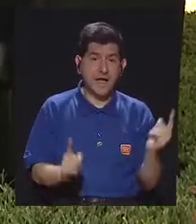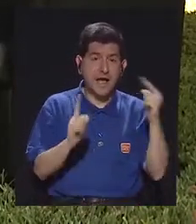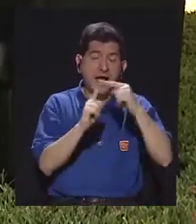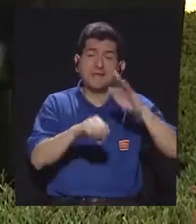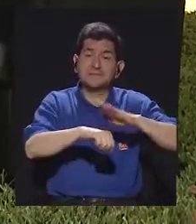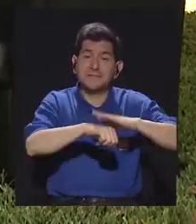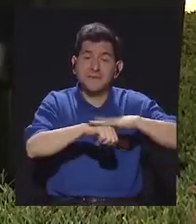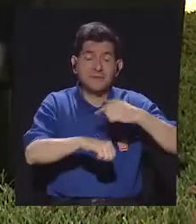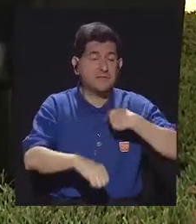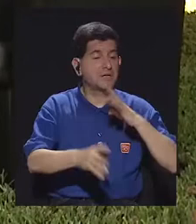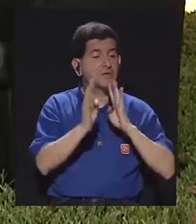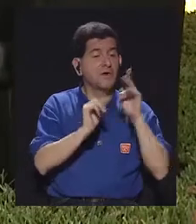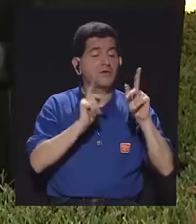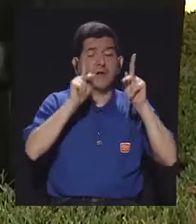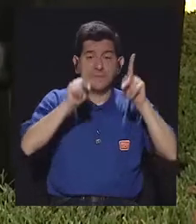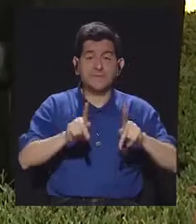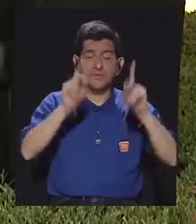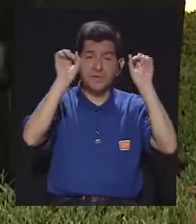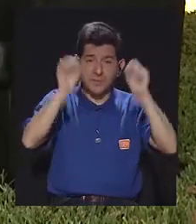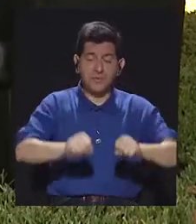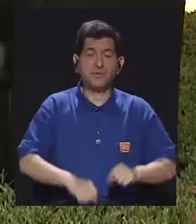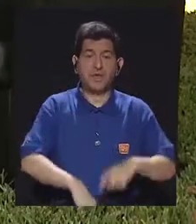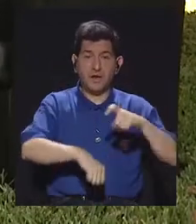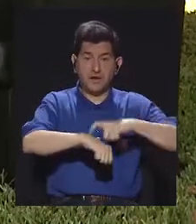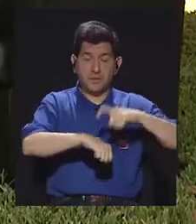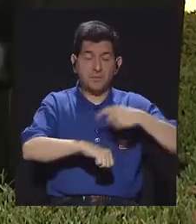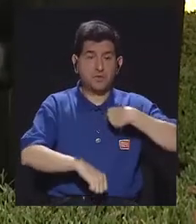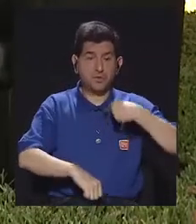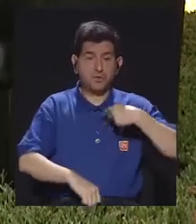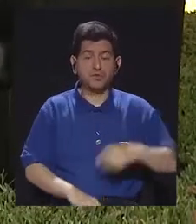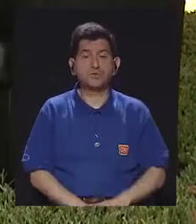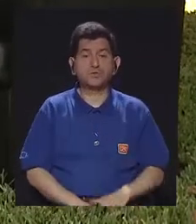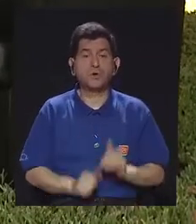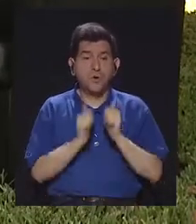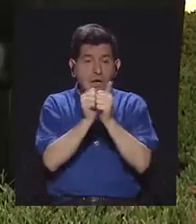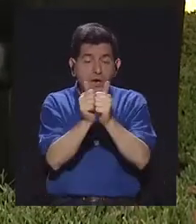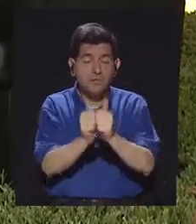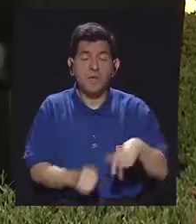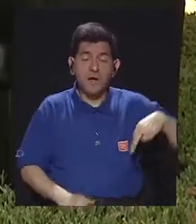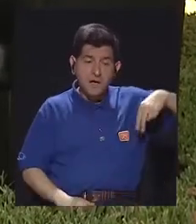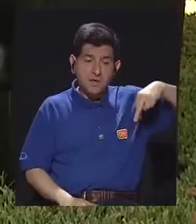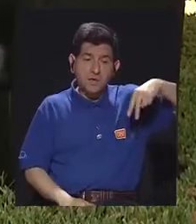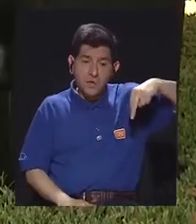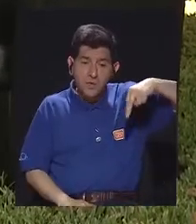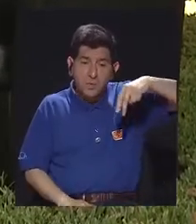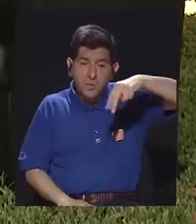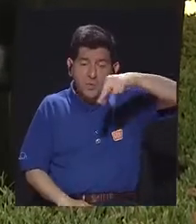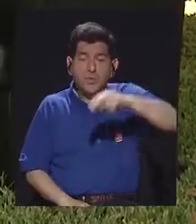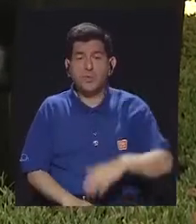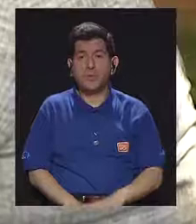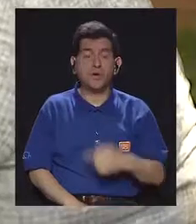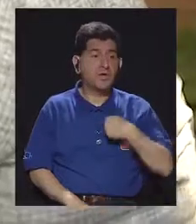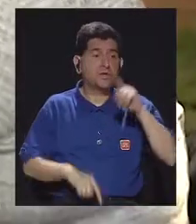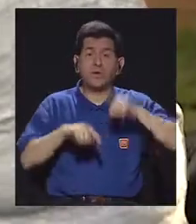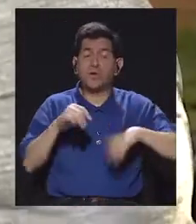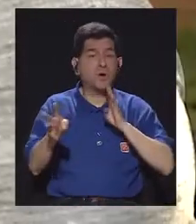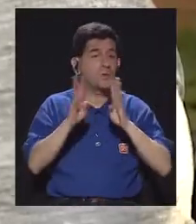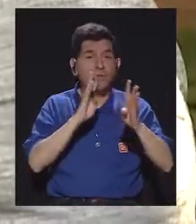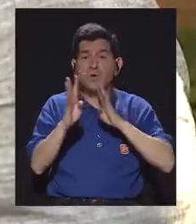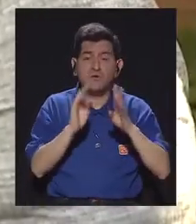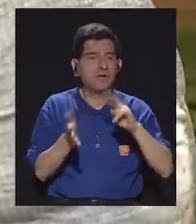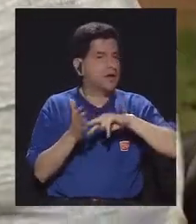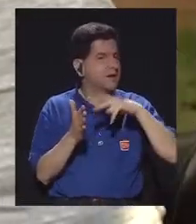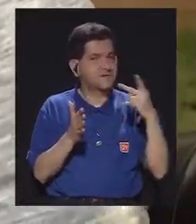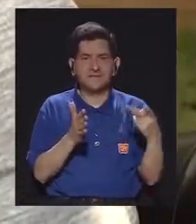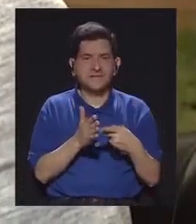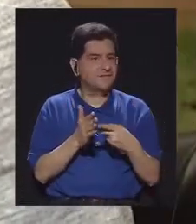hasta donde me permita conversar con esa persona. Uh-huh. En el momento en que yo voy contigo, por ejemplo, y vamos caminando, y yo ya no puedo hablar con